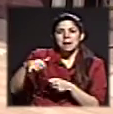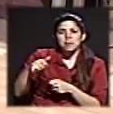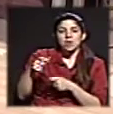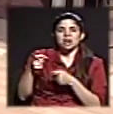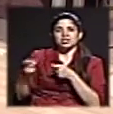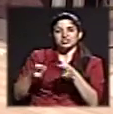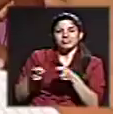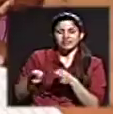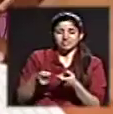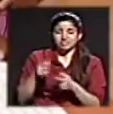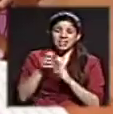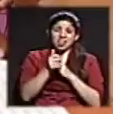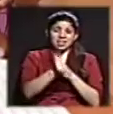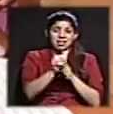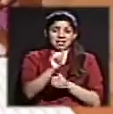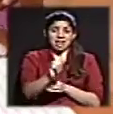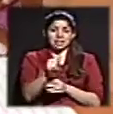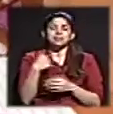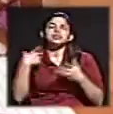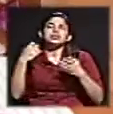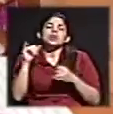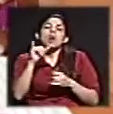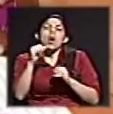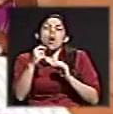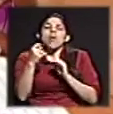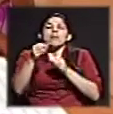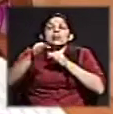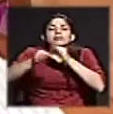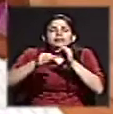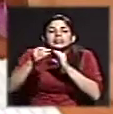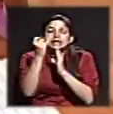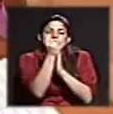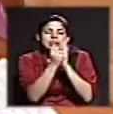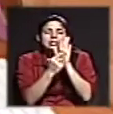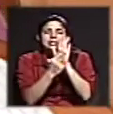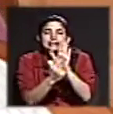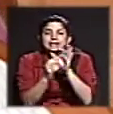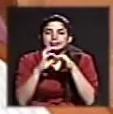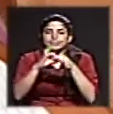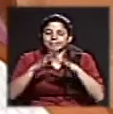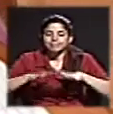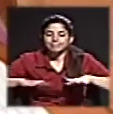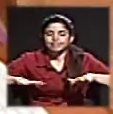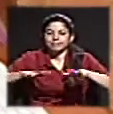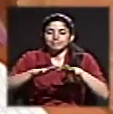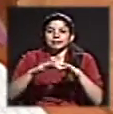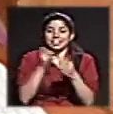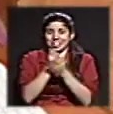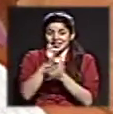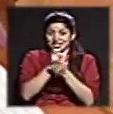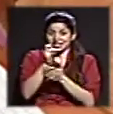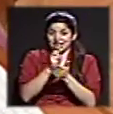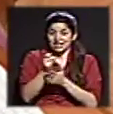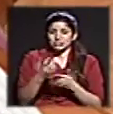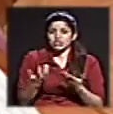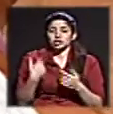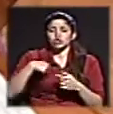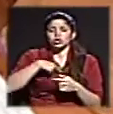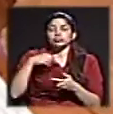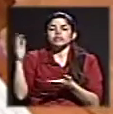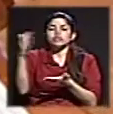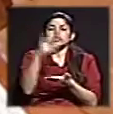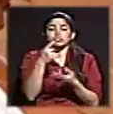¿no? Ahora, yo quisiera como dibujar esto del acoso político en un extracto de la investigación que recogemos